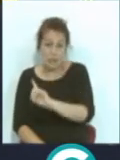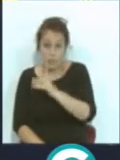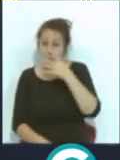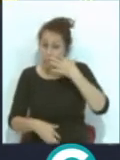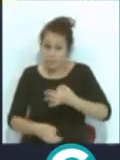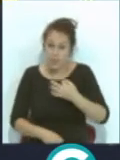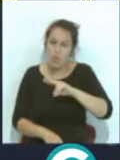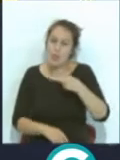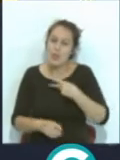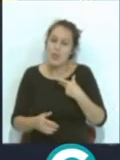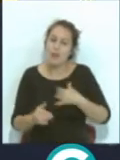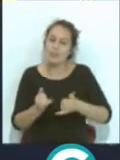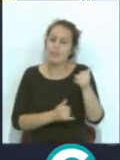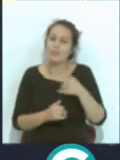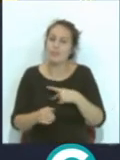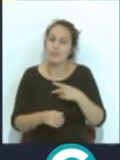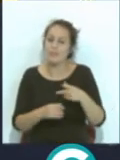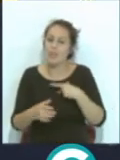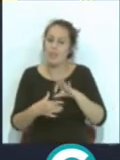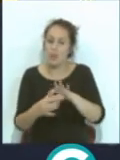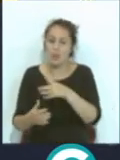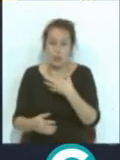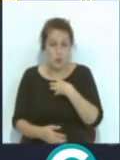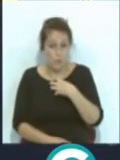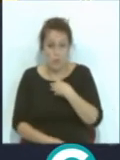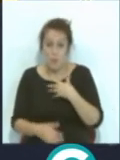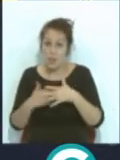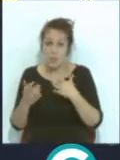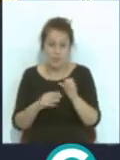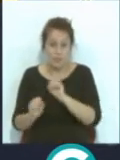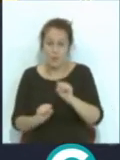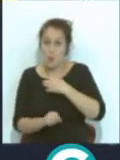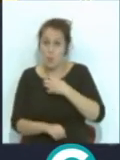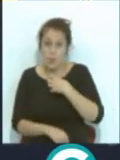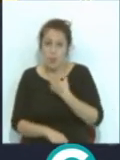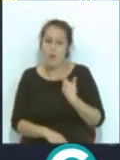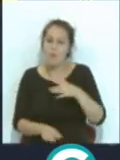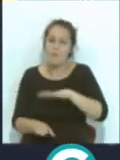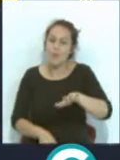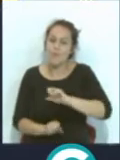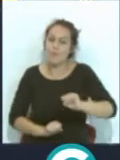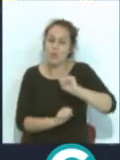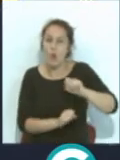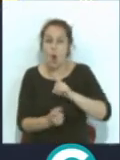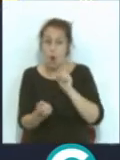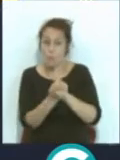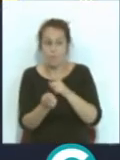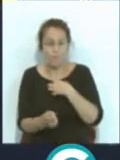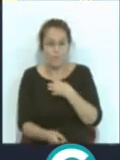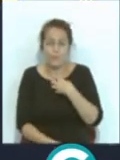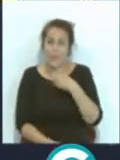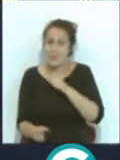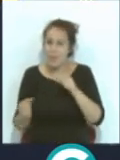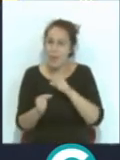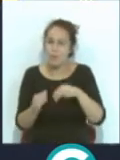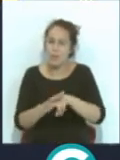nosotros no jugamos a dos toques, que mano a mano no podemos defender, que tenemos que defender el espacio y no hombre a hombre. Pero eso, como eso es un debate que es mucho